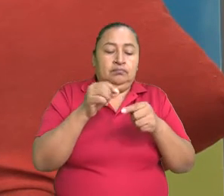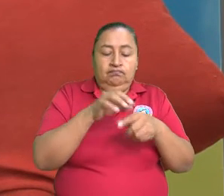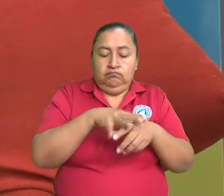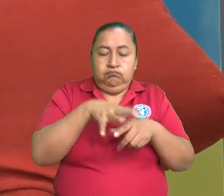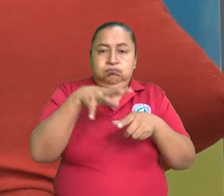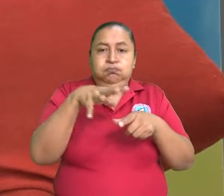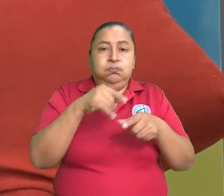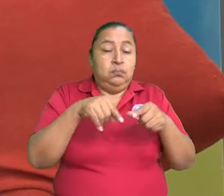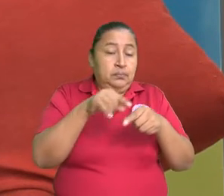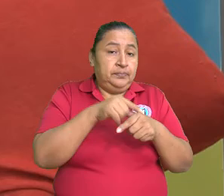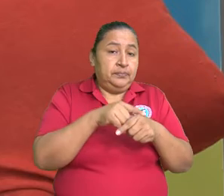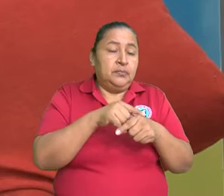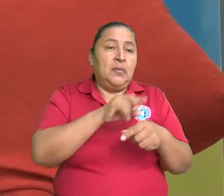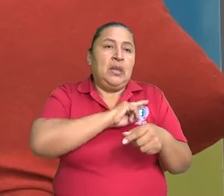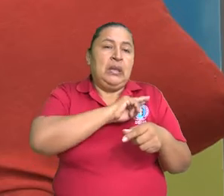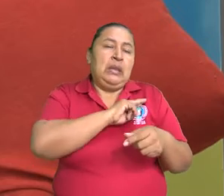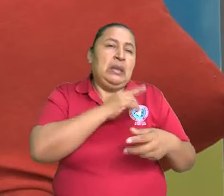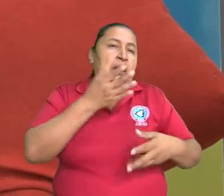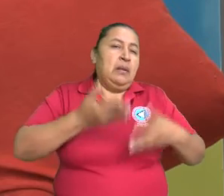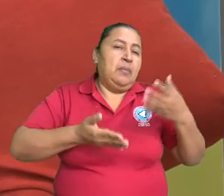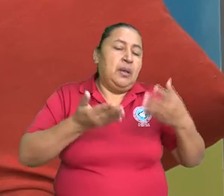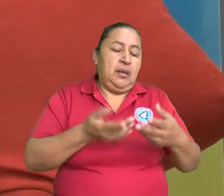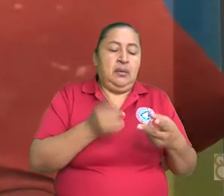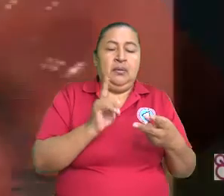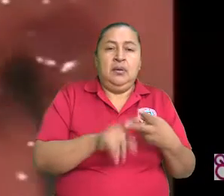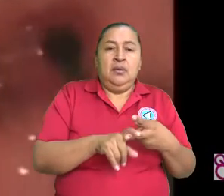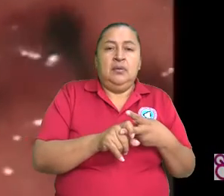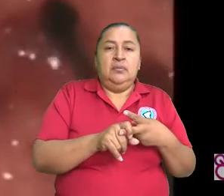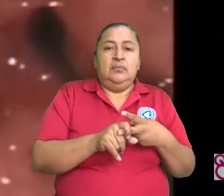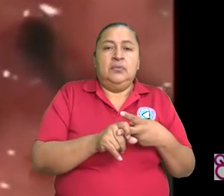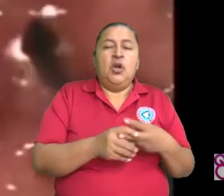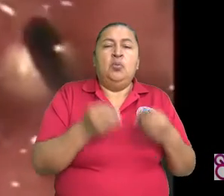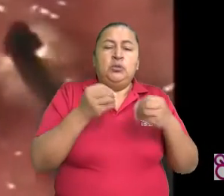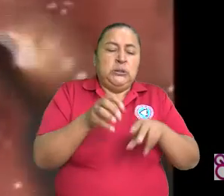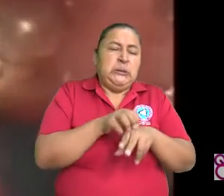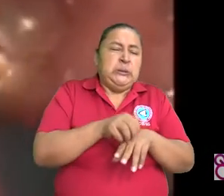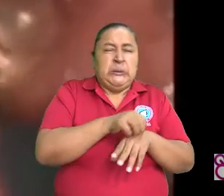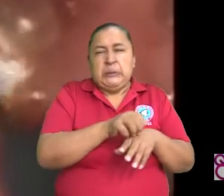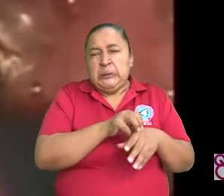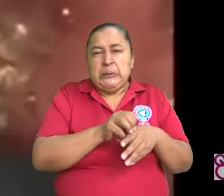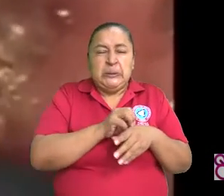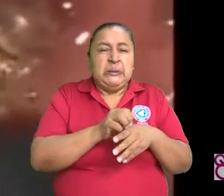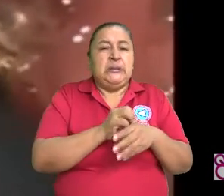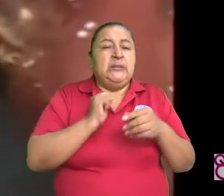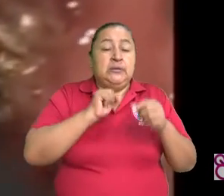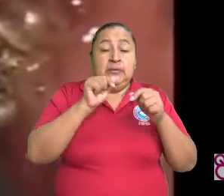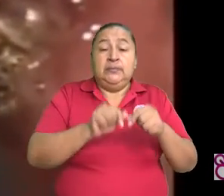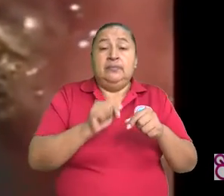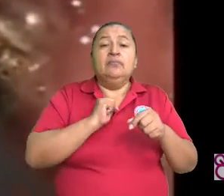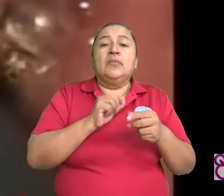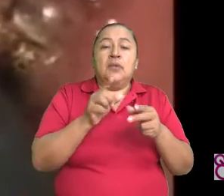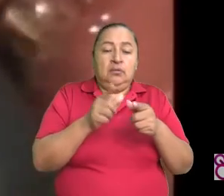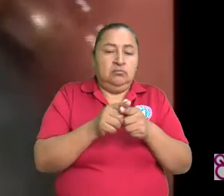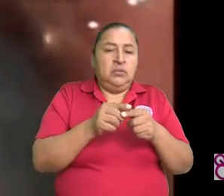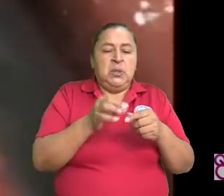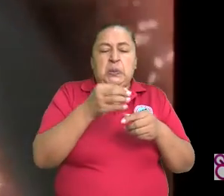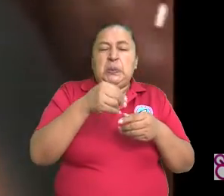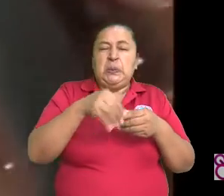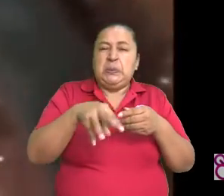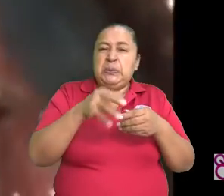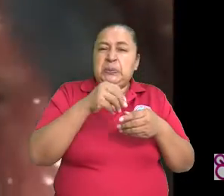afectada. Puede haber mucha picazón, a nivel de esa área,